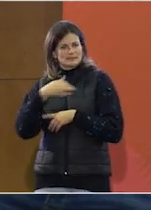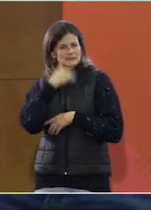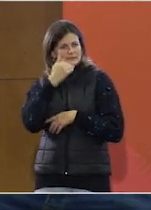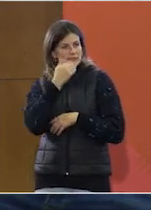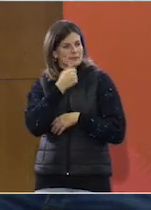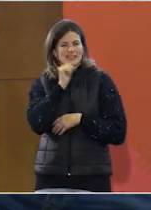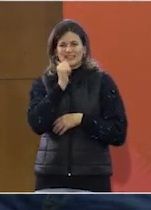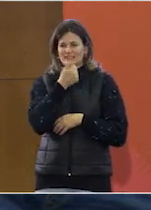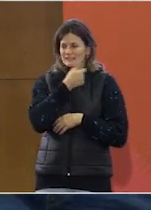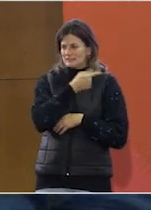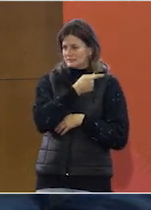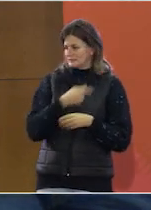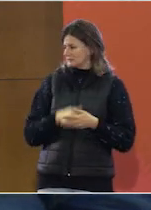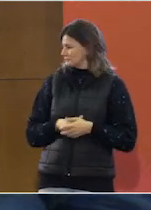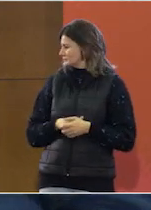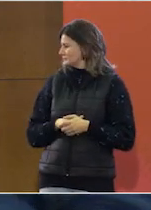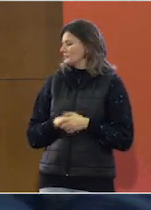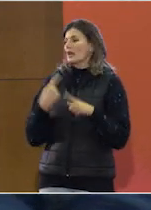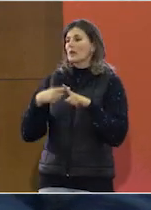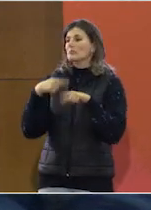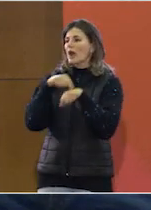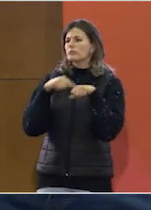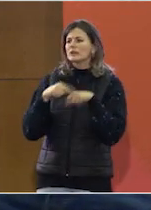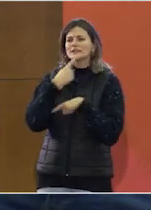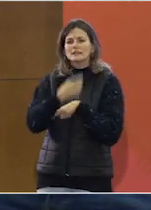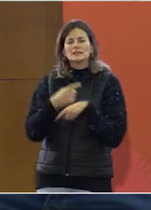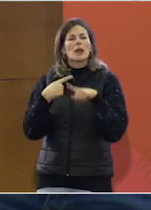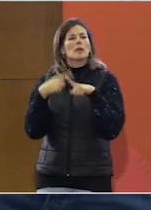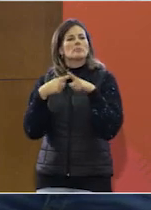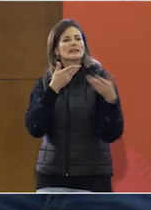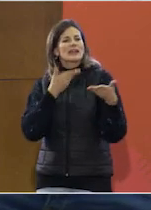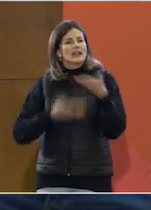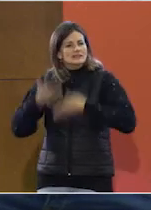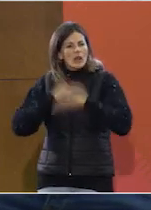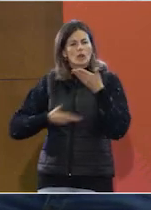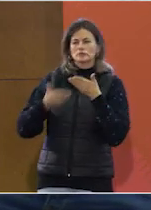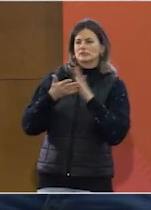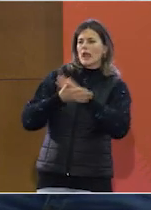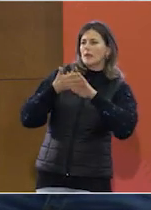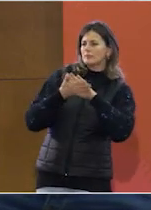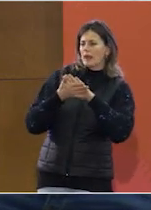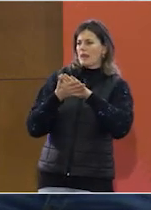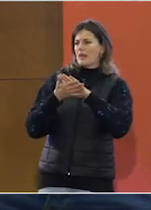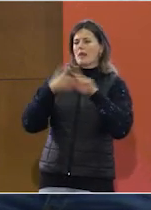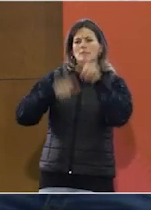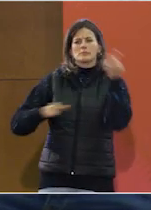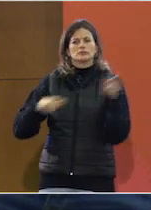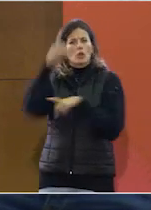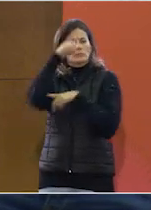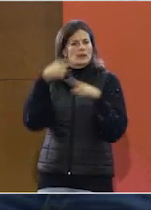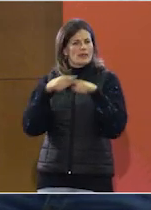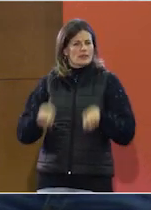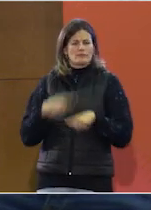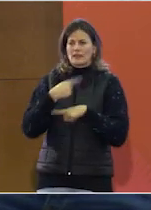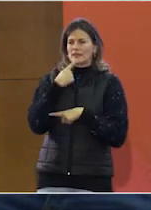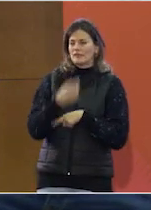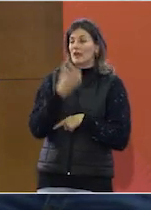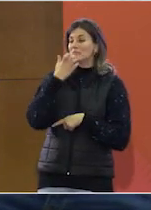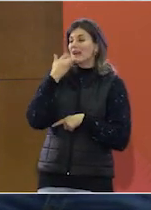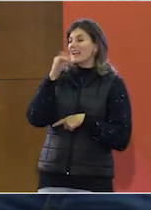complicado, porque la política es difícil, porque negociar y dialogar entre los que piensan distinto es complicado.